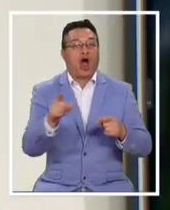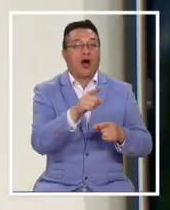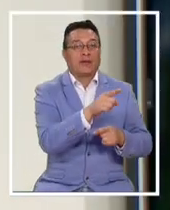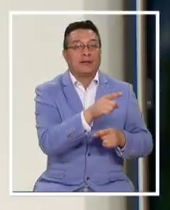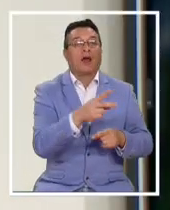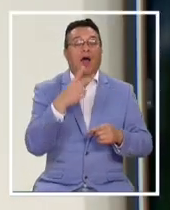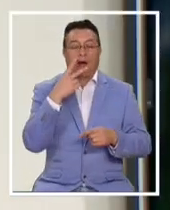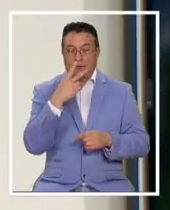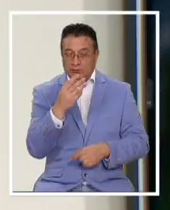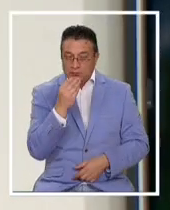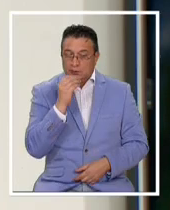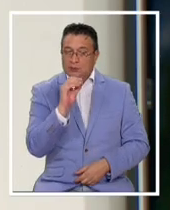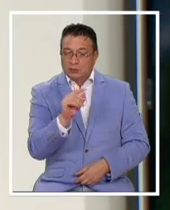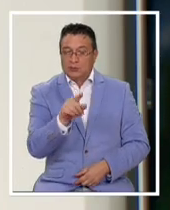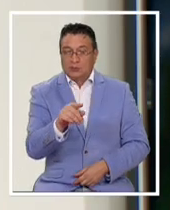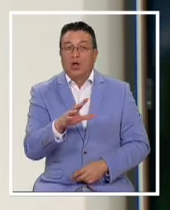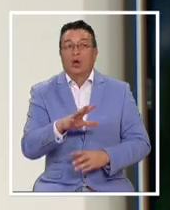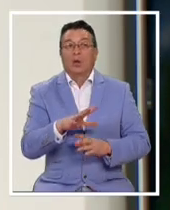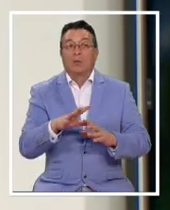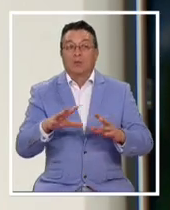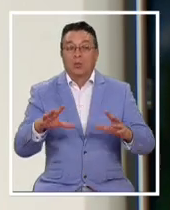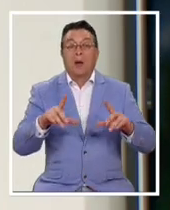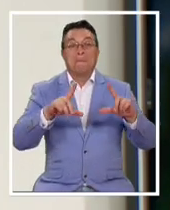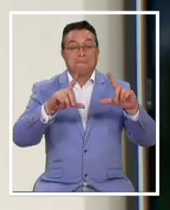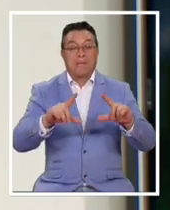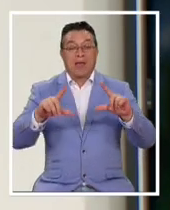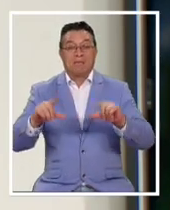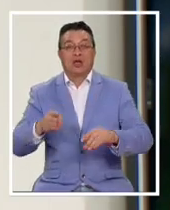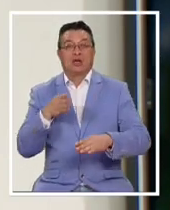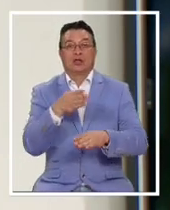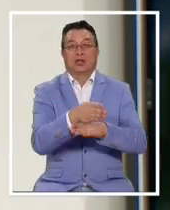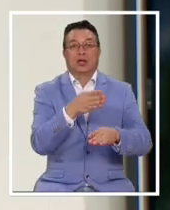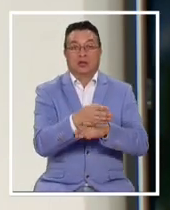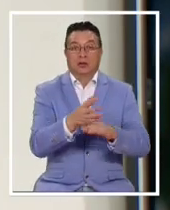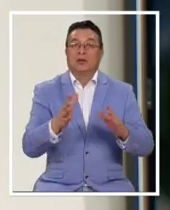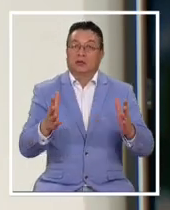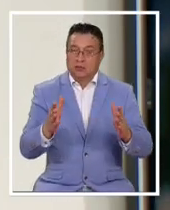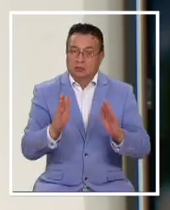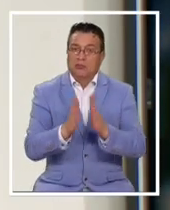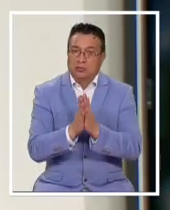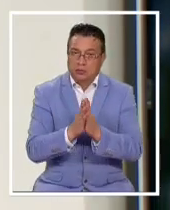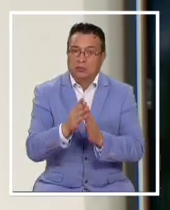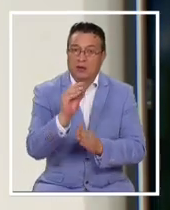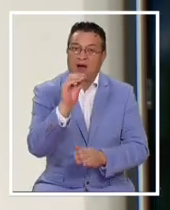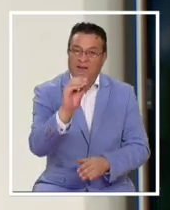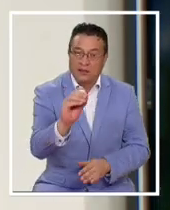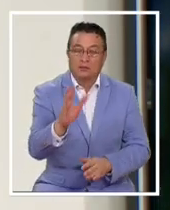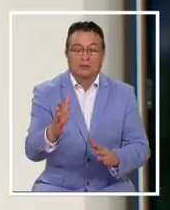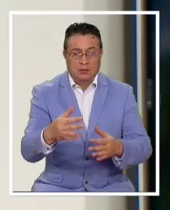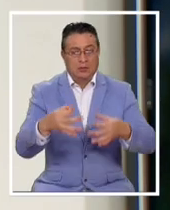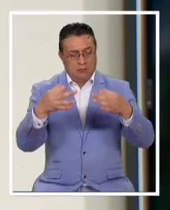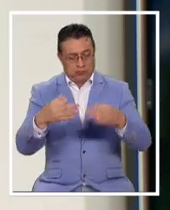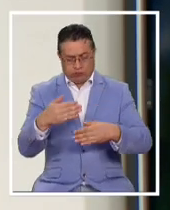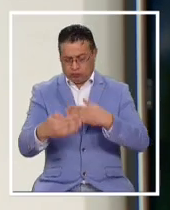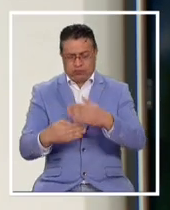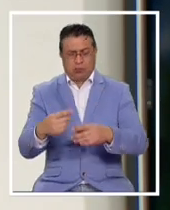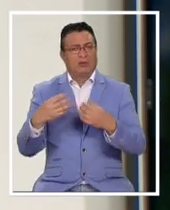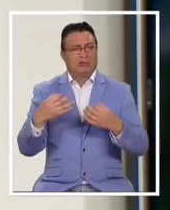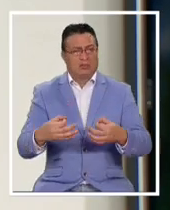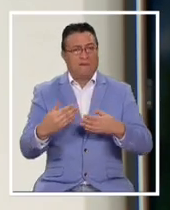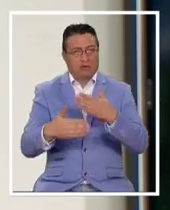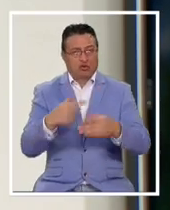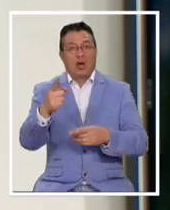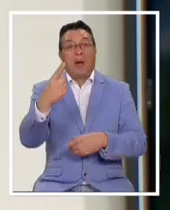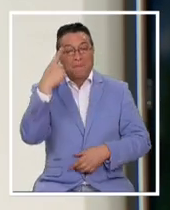ayer y advertimos, está yendo menos a vacunarse, así que un llamado también porque estos datos de efectividad funcionan siempre y